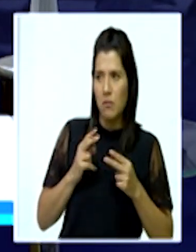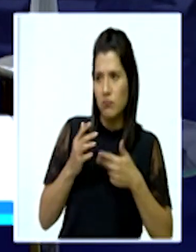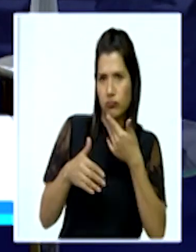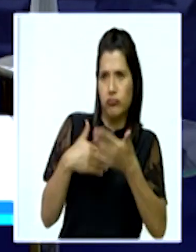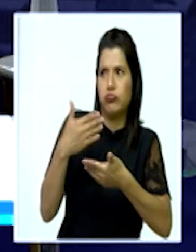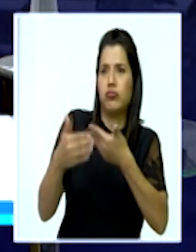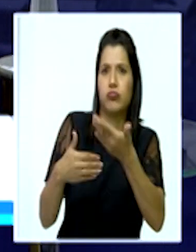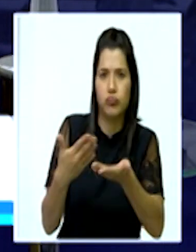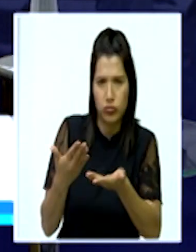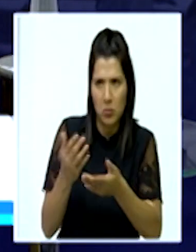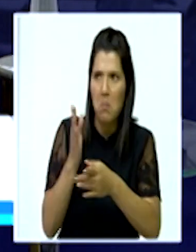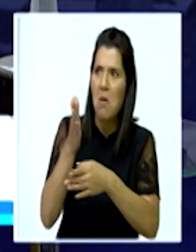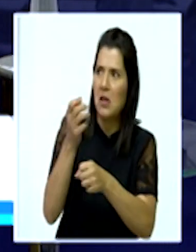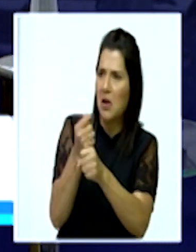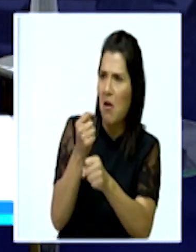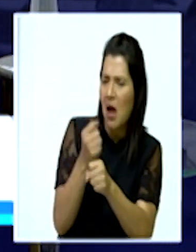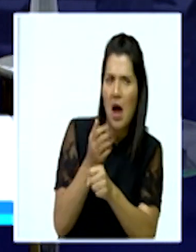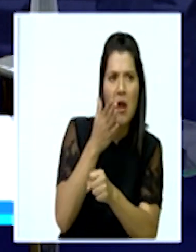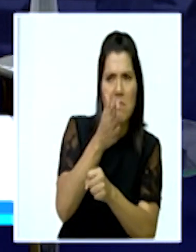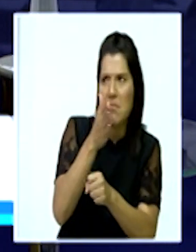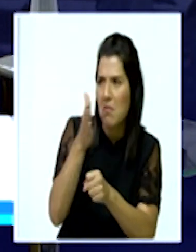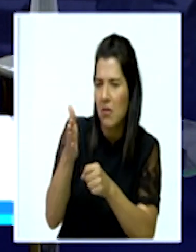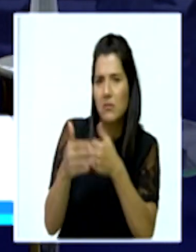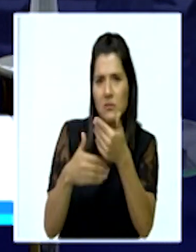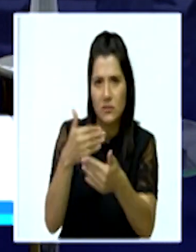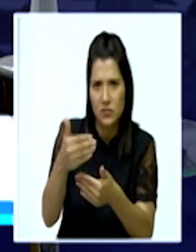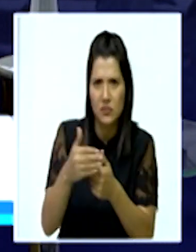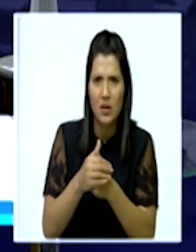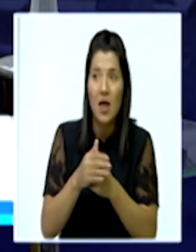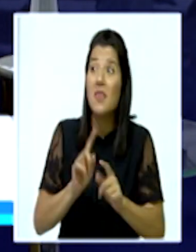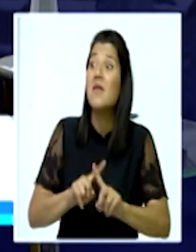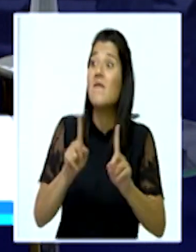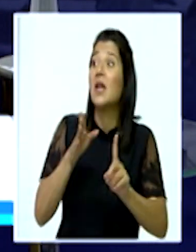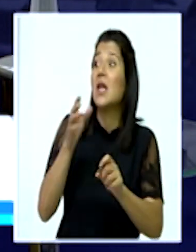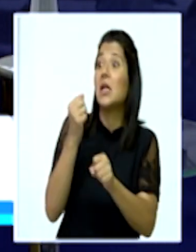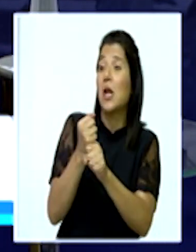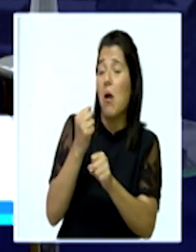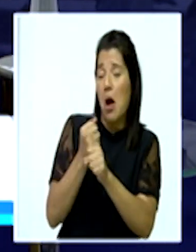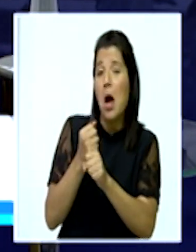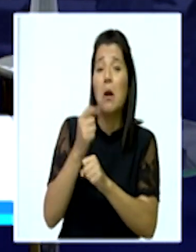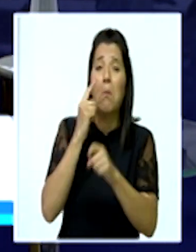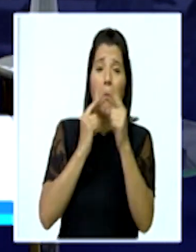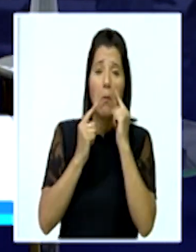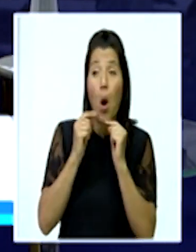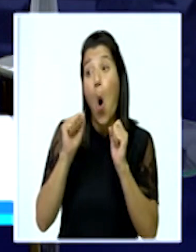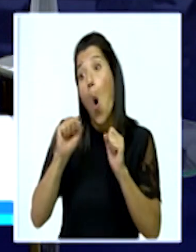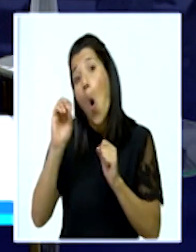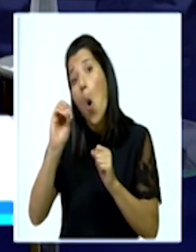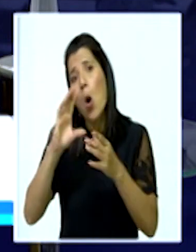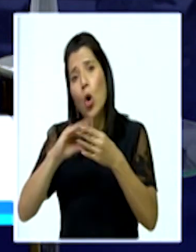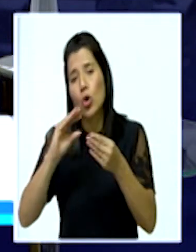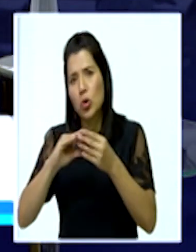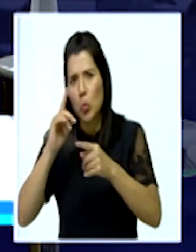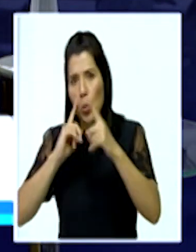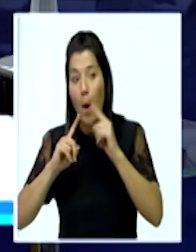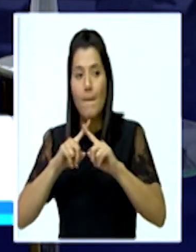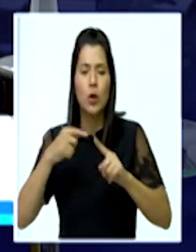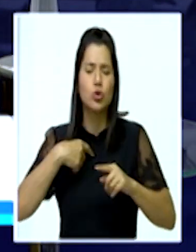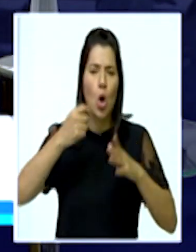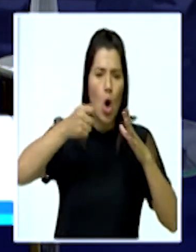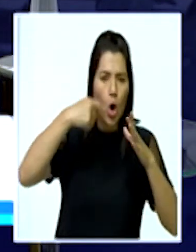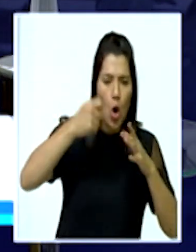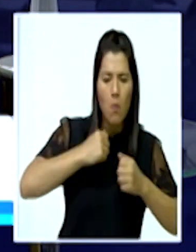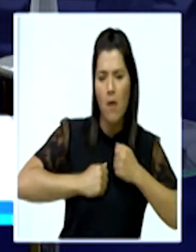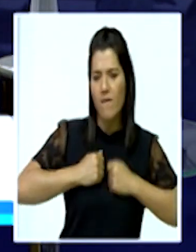una cosa es que yo puedo seguir trabajando, que se me salgan las lágrimas, puedo contarlo y se me salen las lágrimas, pero yo como, me baño, voy